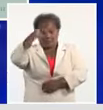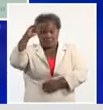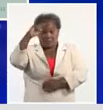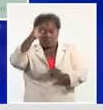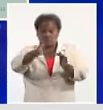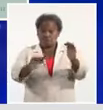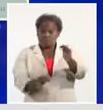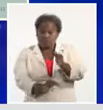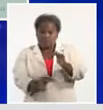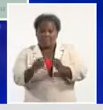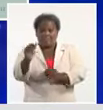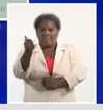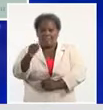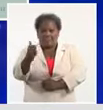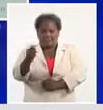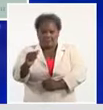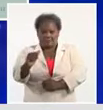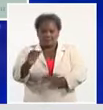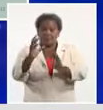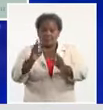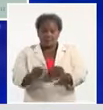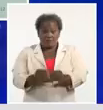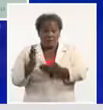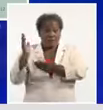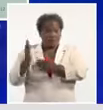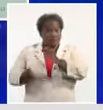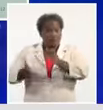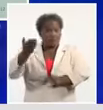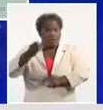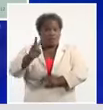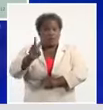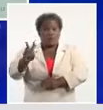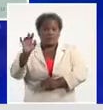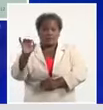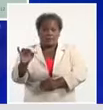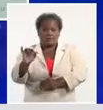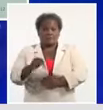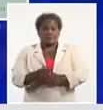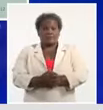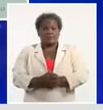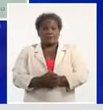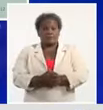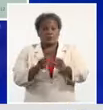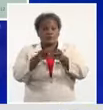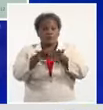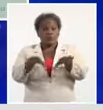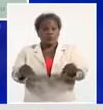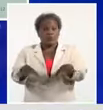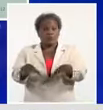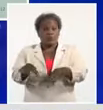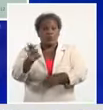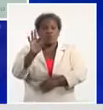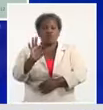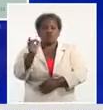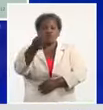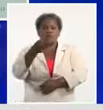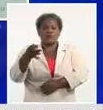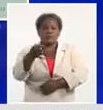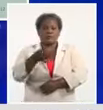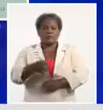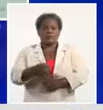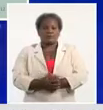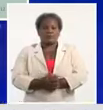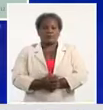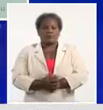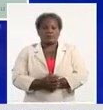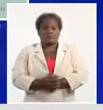menos, pero cifra muy elevada, 226, además disperso en sus 8 municipios. El